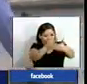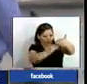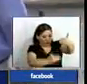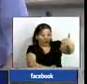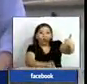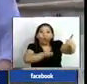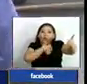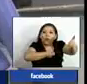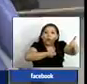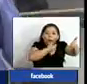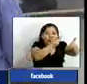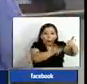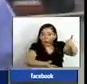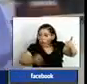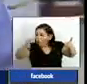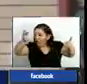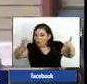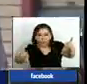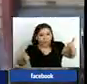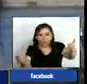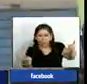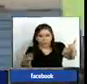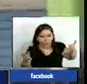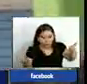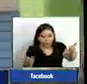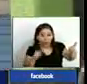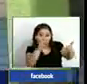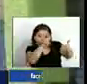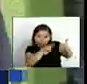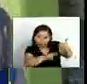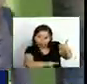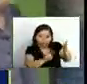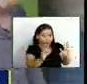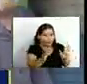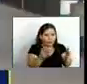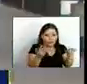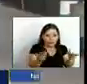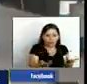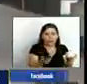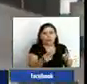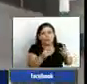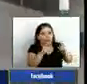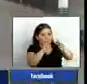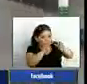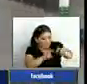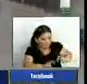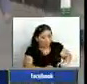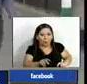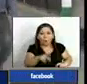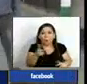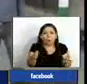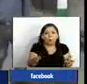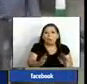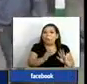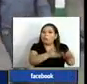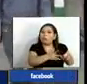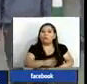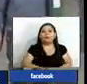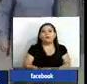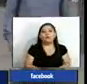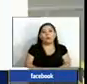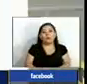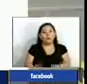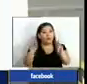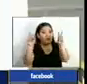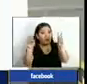declarados por el reporte oficial, porque en algunos casos no existe y en otros no son revelados. Los